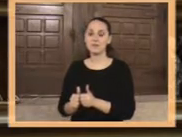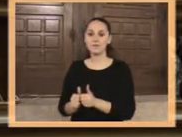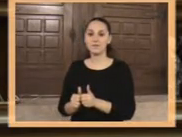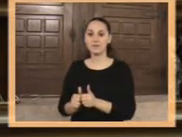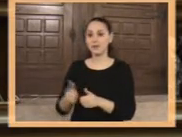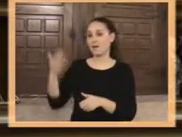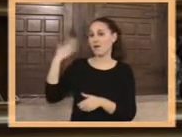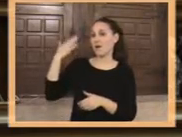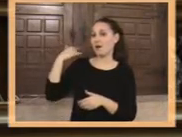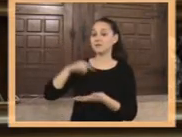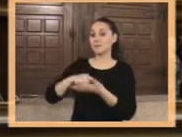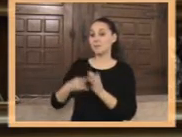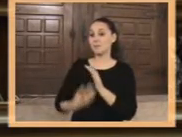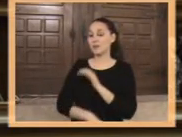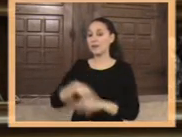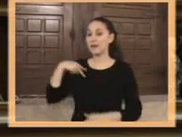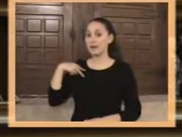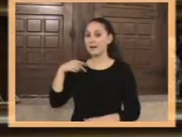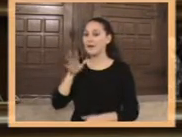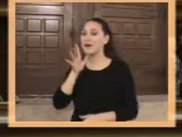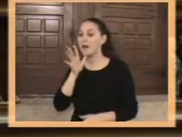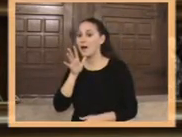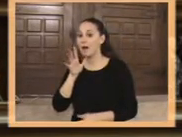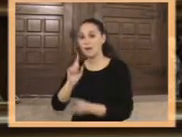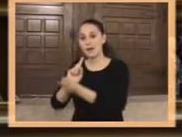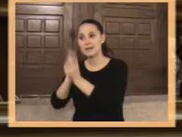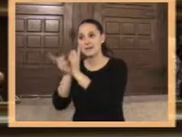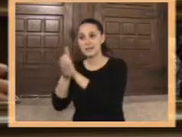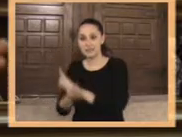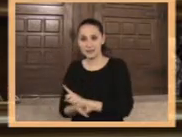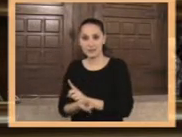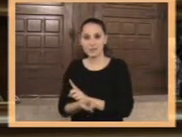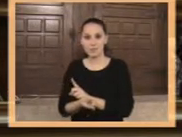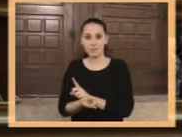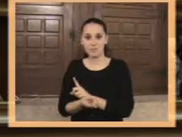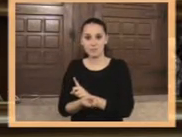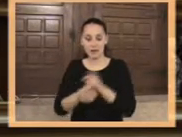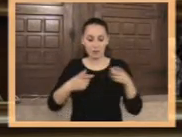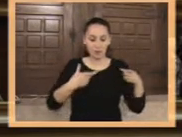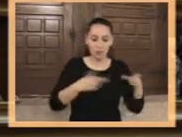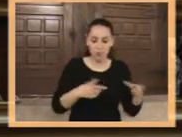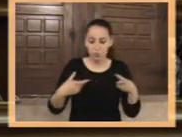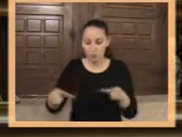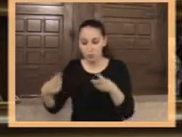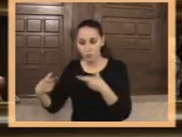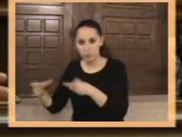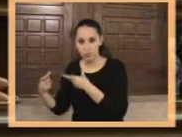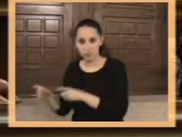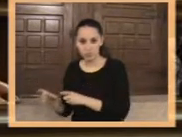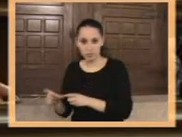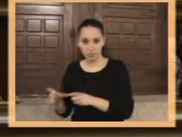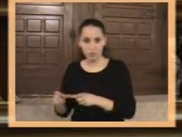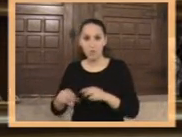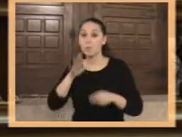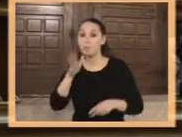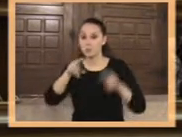que había generado el plan general y reordenar los volúmenes. Nada más que eso, y además nada más que eso puede hacer un estudio de